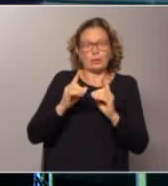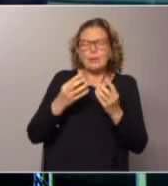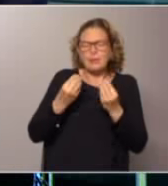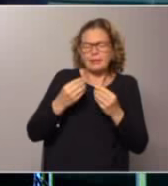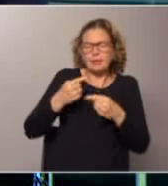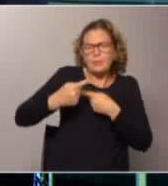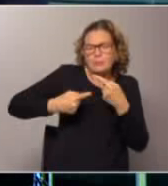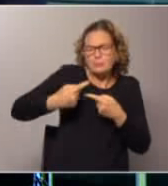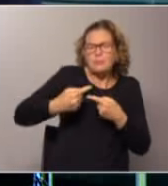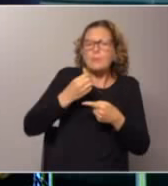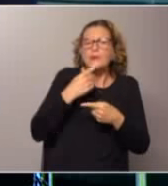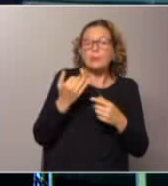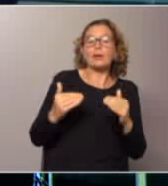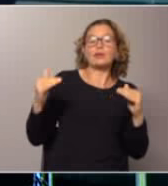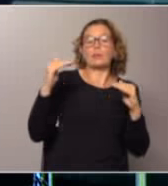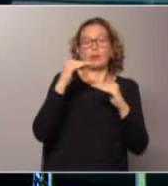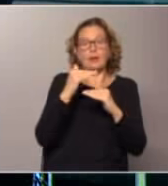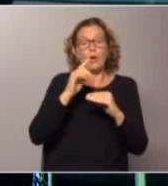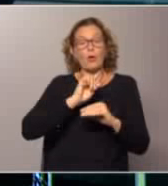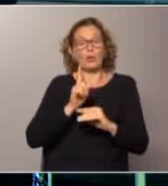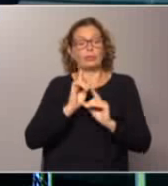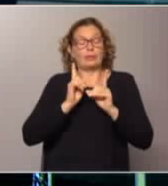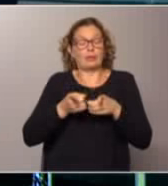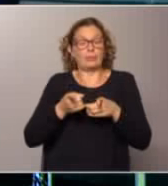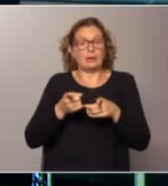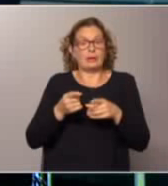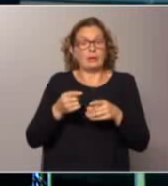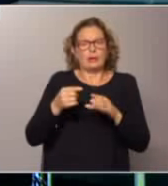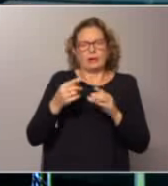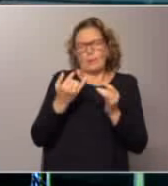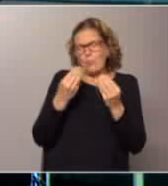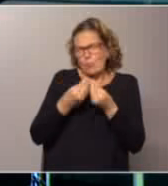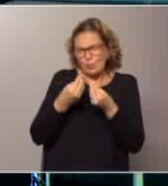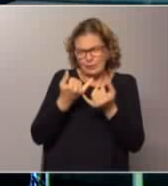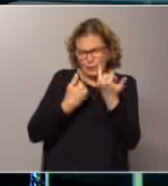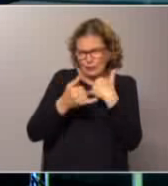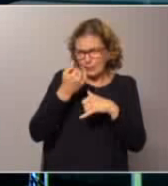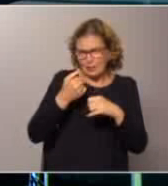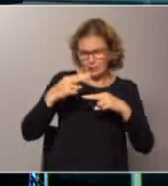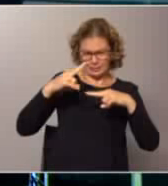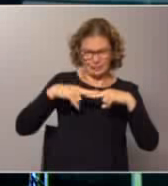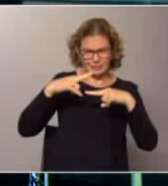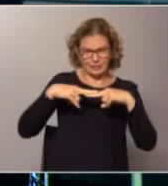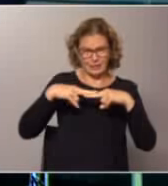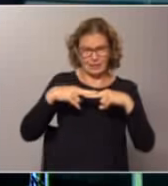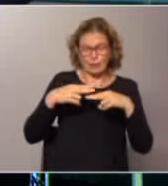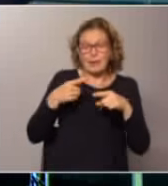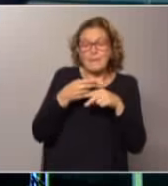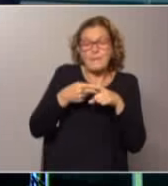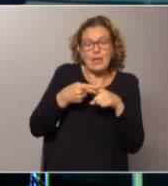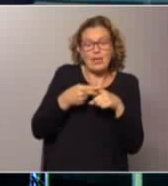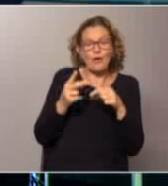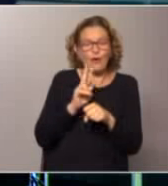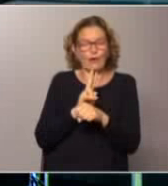por ejemplo la desigualdad o también la cantidad enorme de información que hay en las redes sociales sin ningún tipo de intermediario o